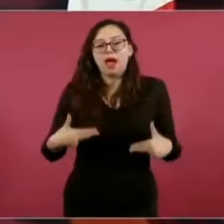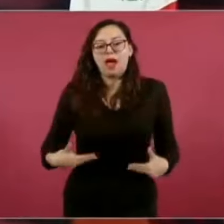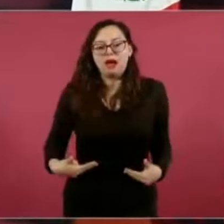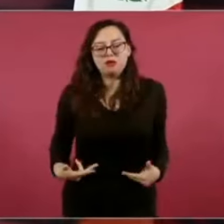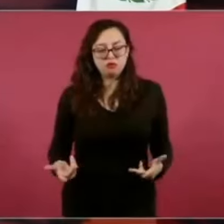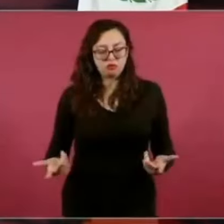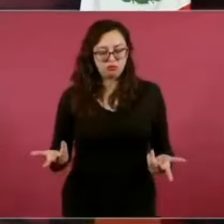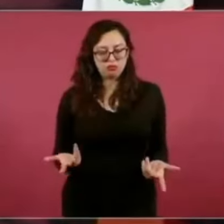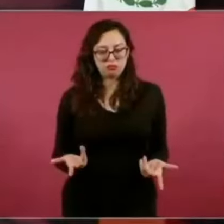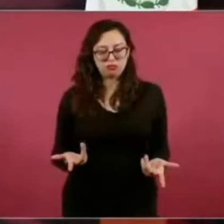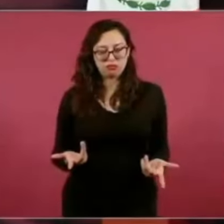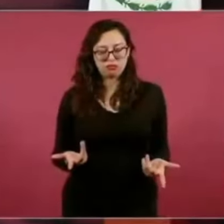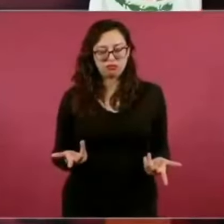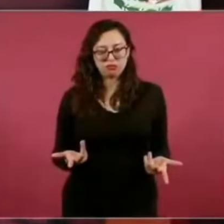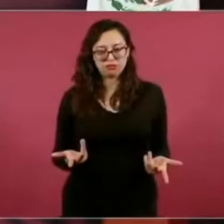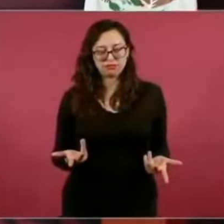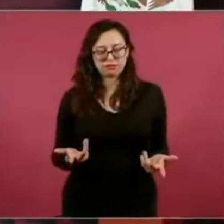Que se